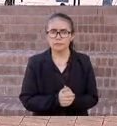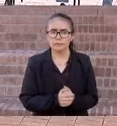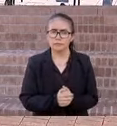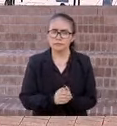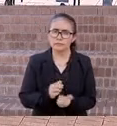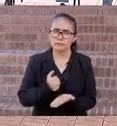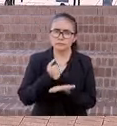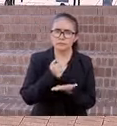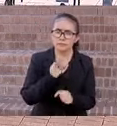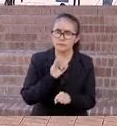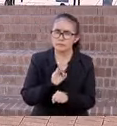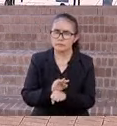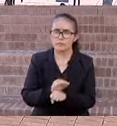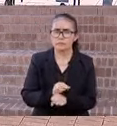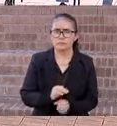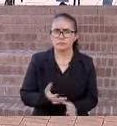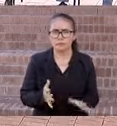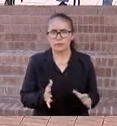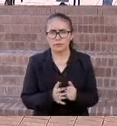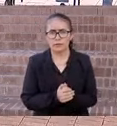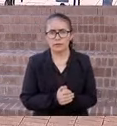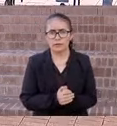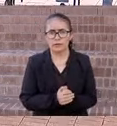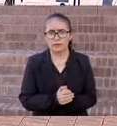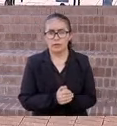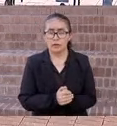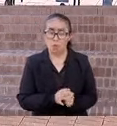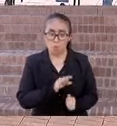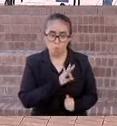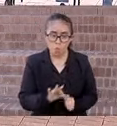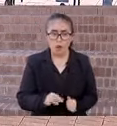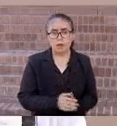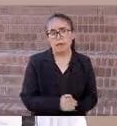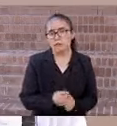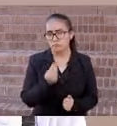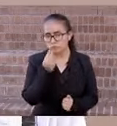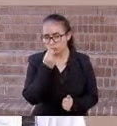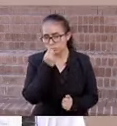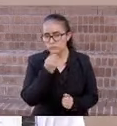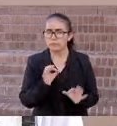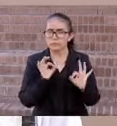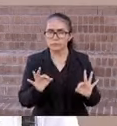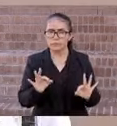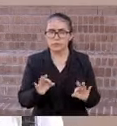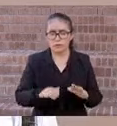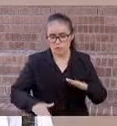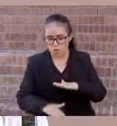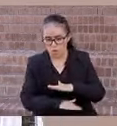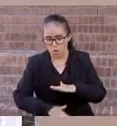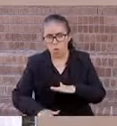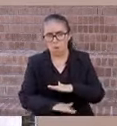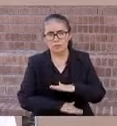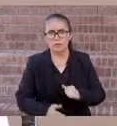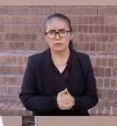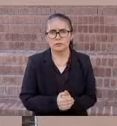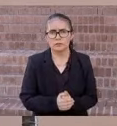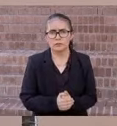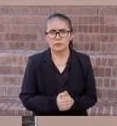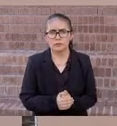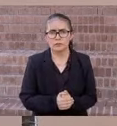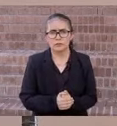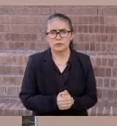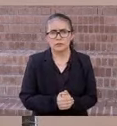que cuando menos se tenga la alimentación lo básico que nadie